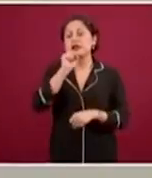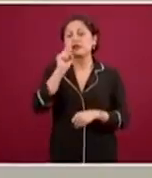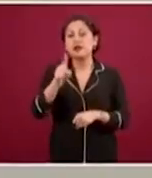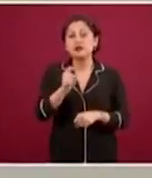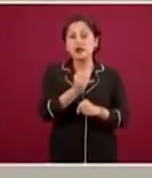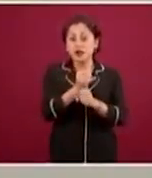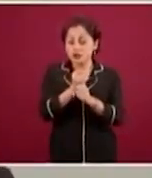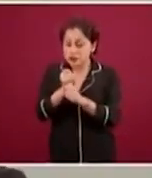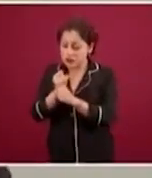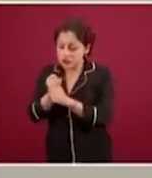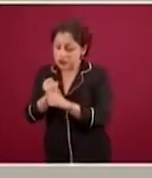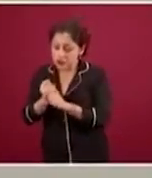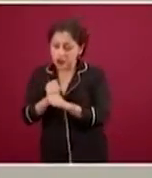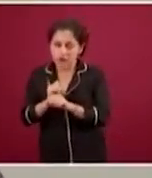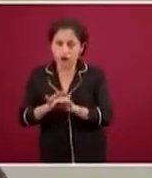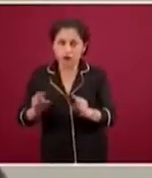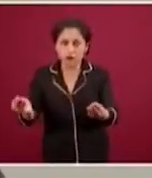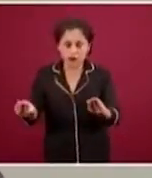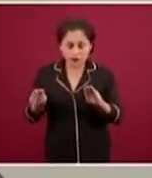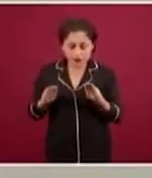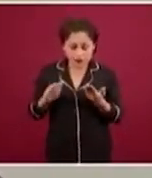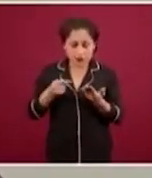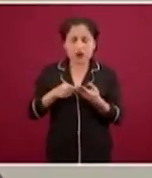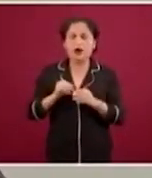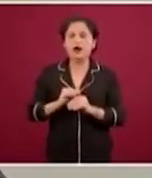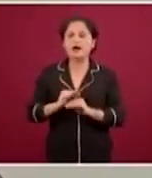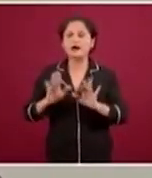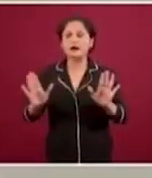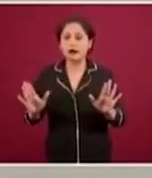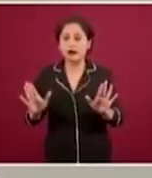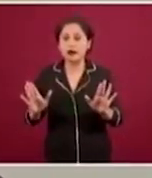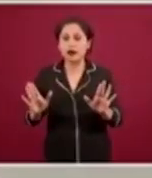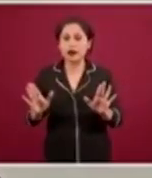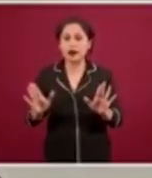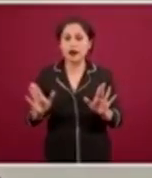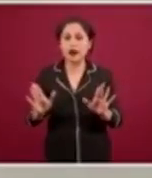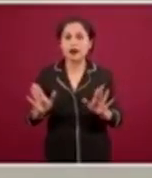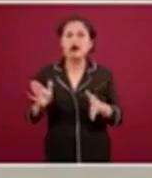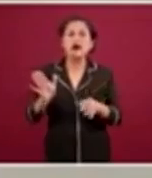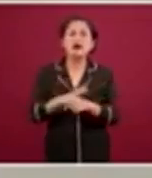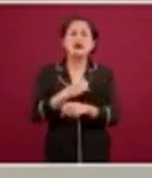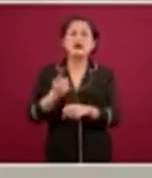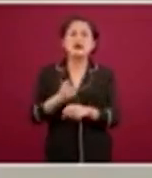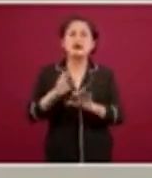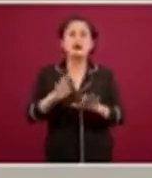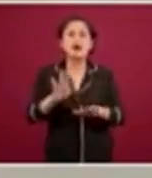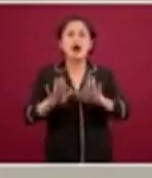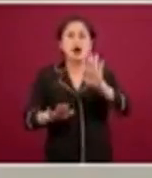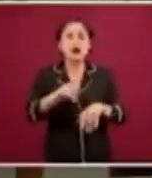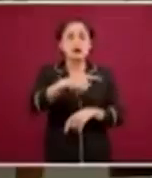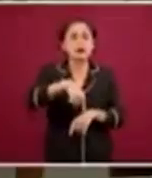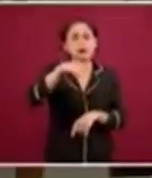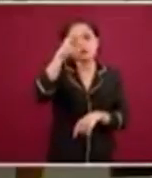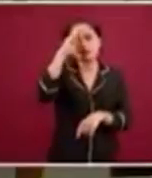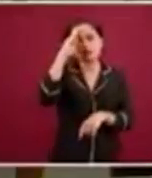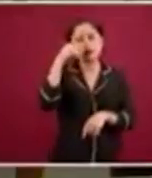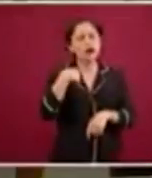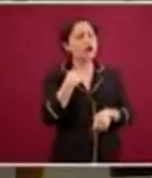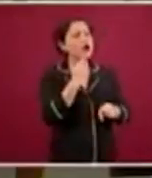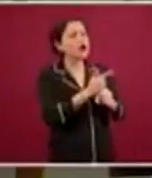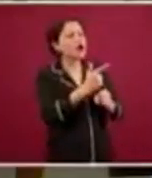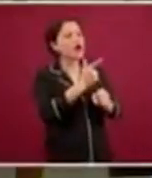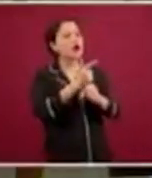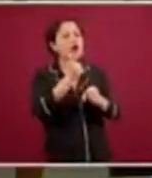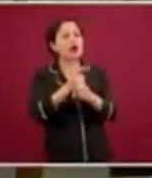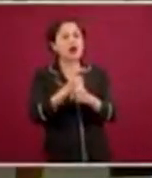como equívocamente se piensa que es en el sentido de que sólo lo que se ve existe dicho sea de